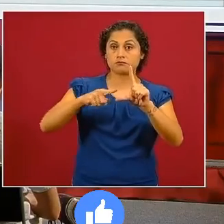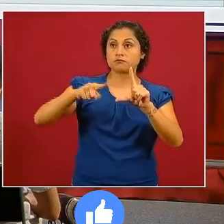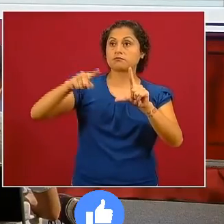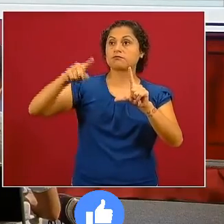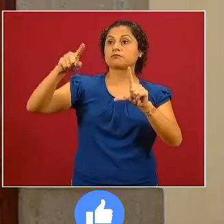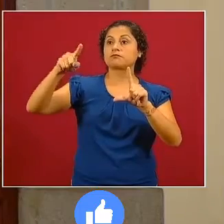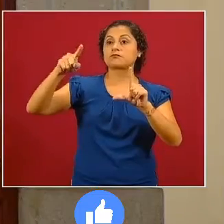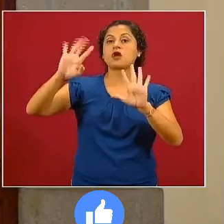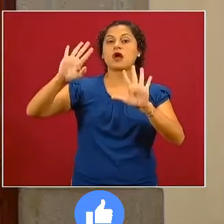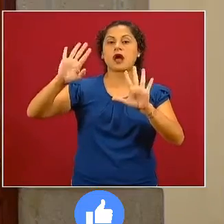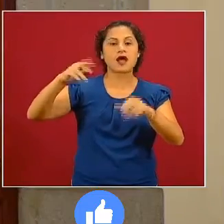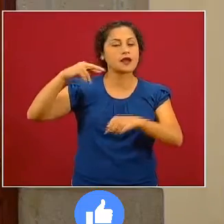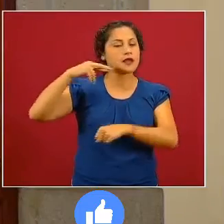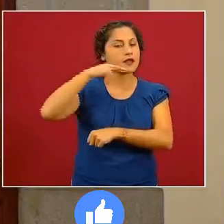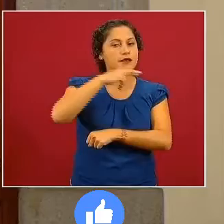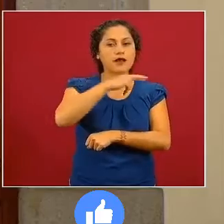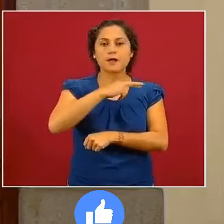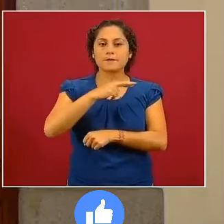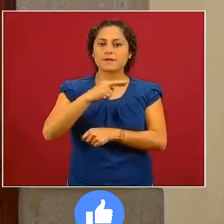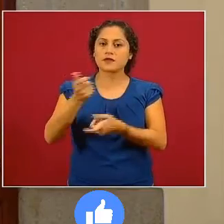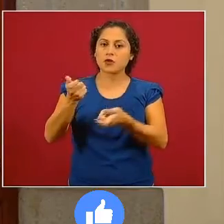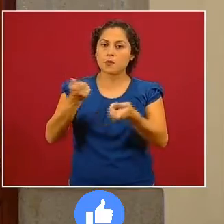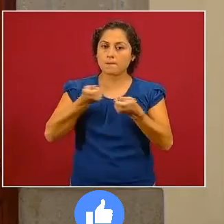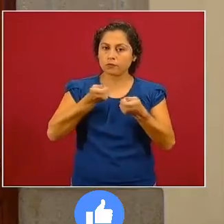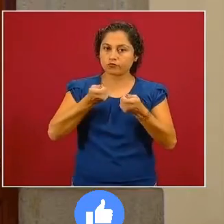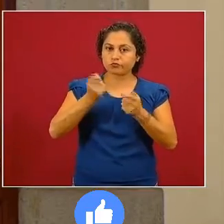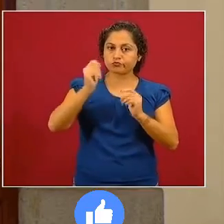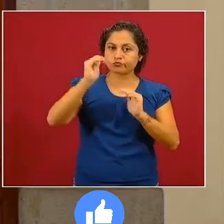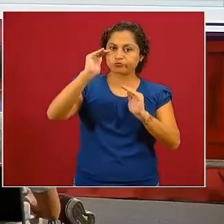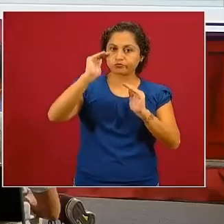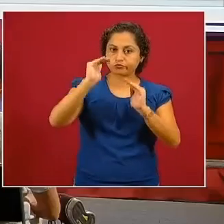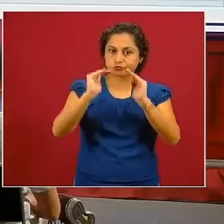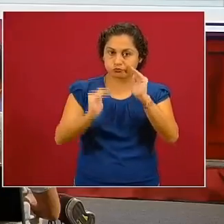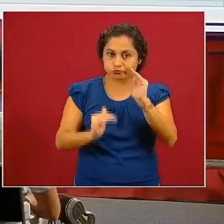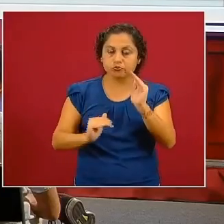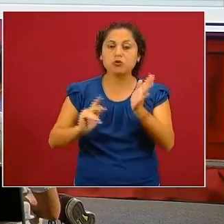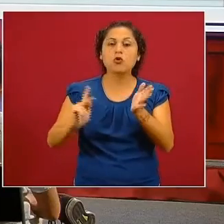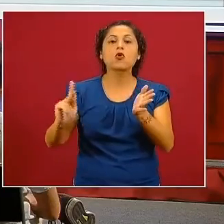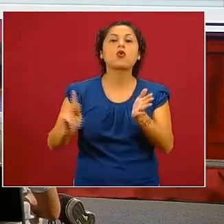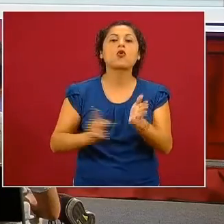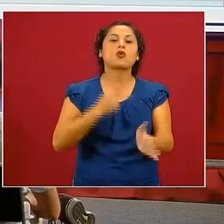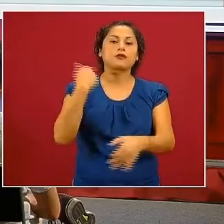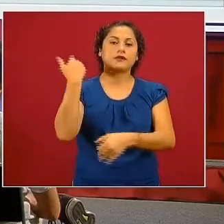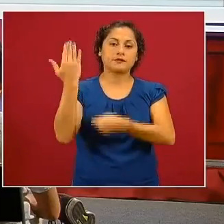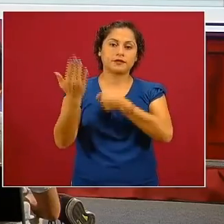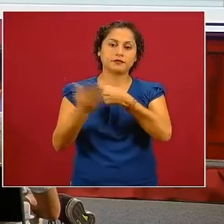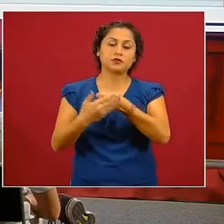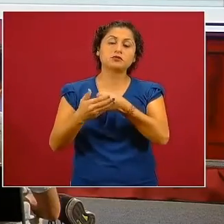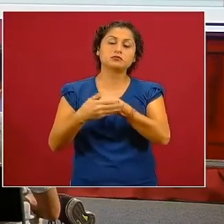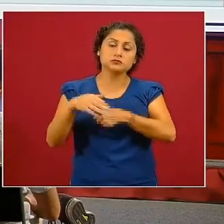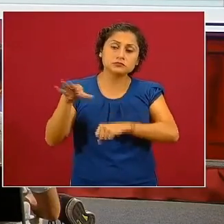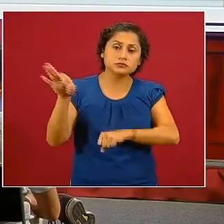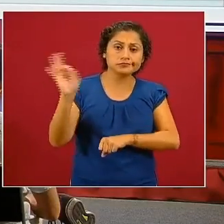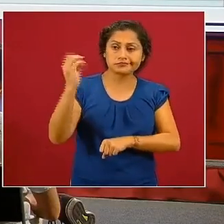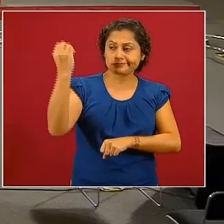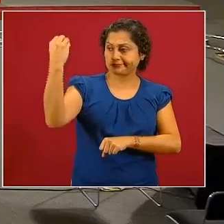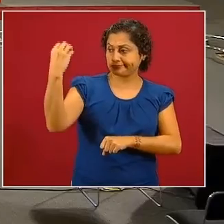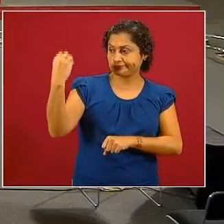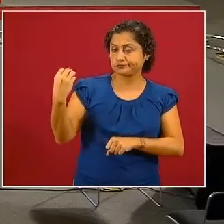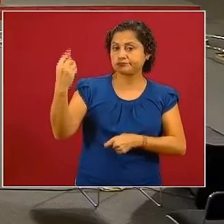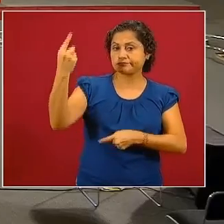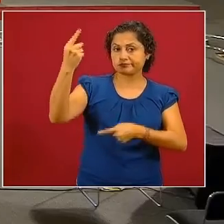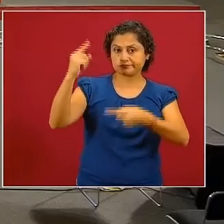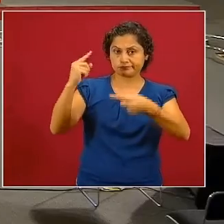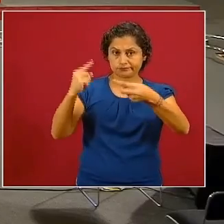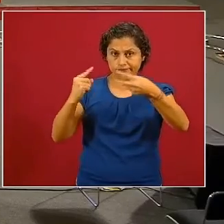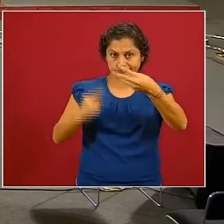rápidamente controlada, pueda mantener una estabilidad y en algunas semanas más puedan nuevamente regresar a un color de